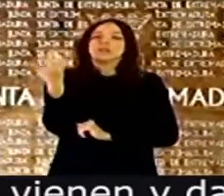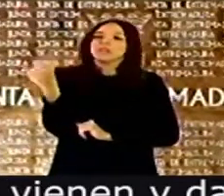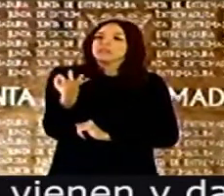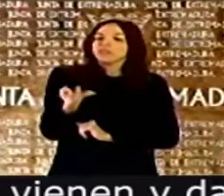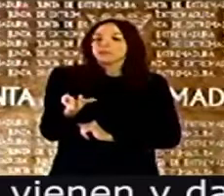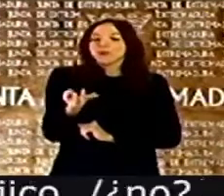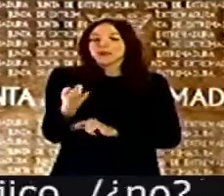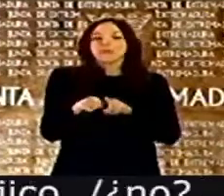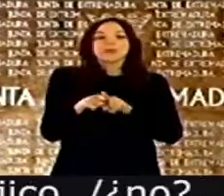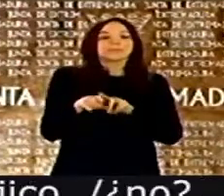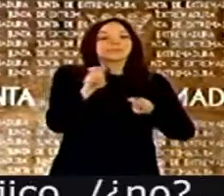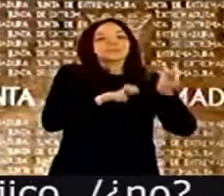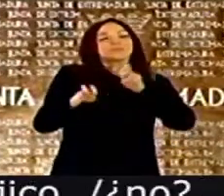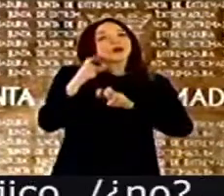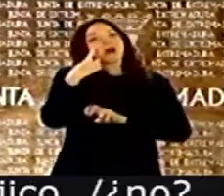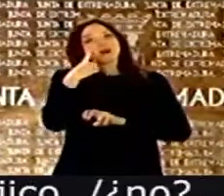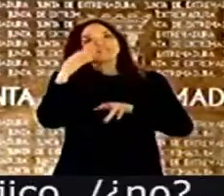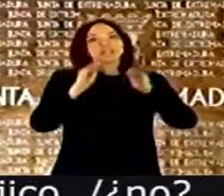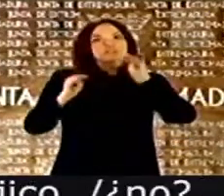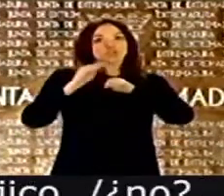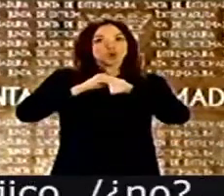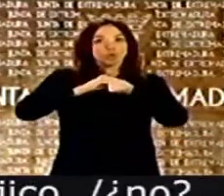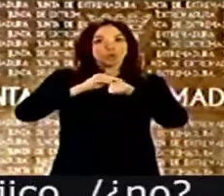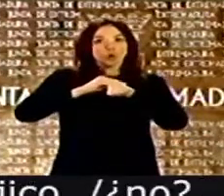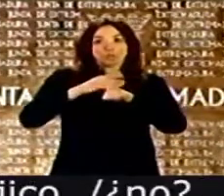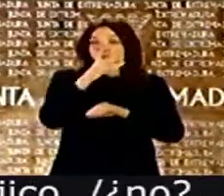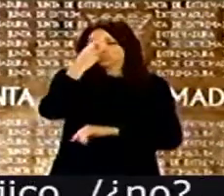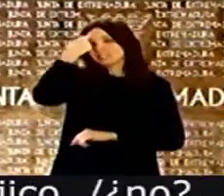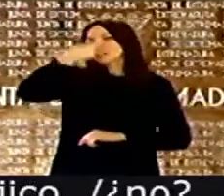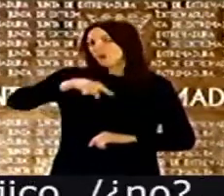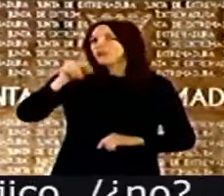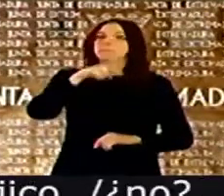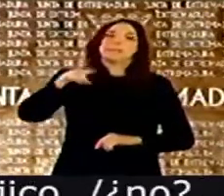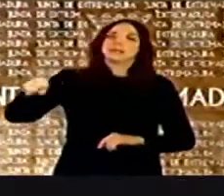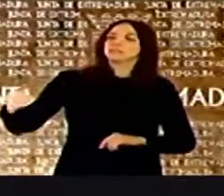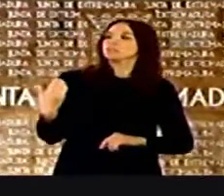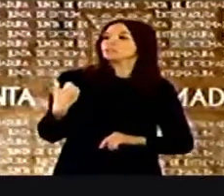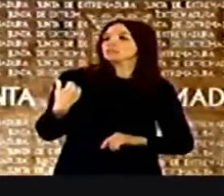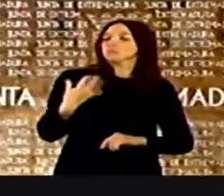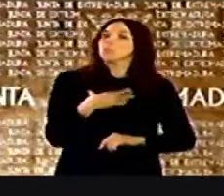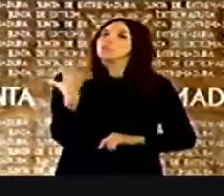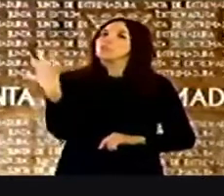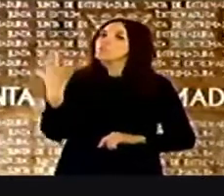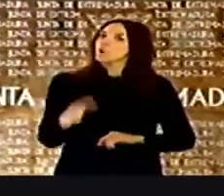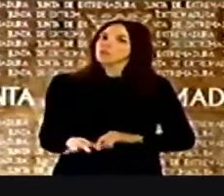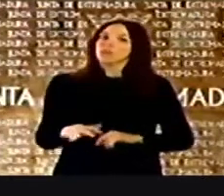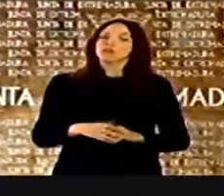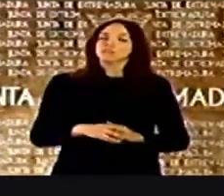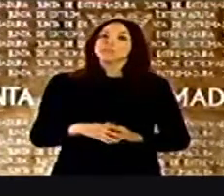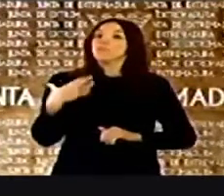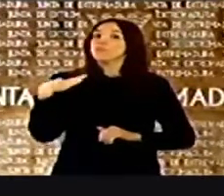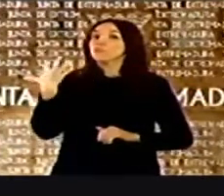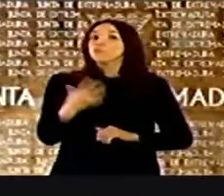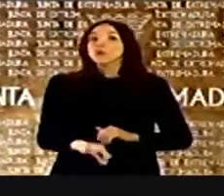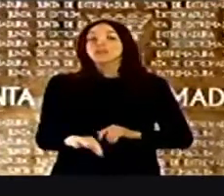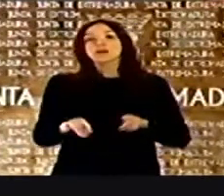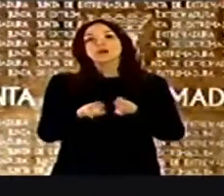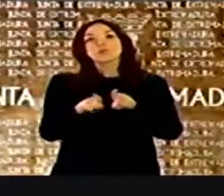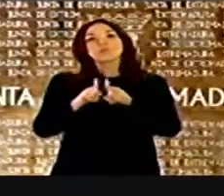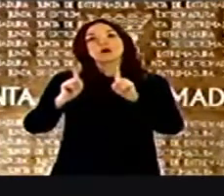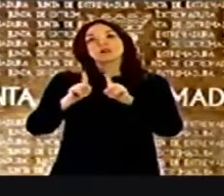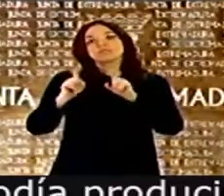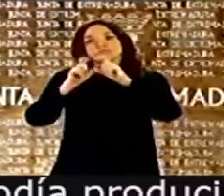una solución sabiendo, como sabíamos hace unos meses, que podía producir la no presentación de la continuidad